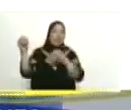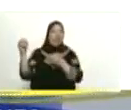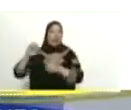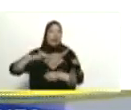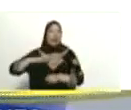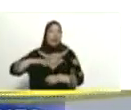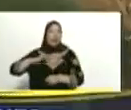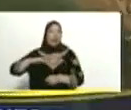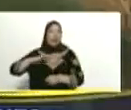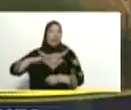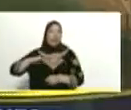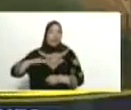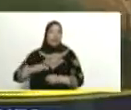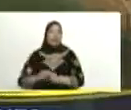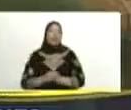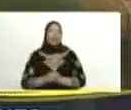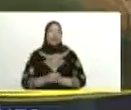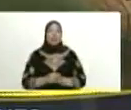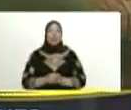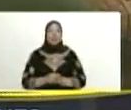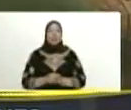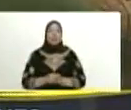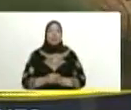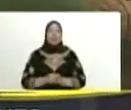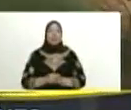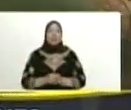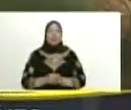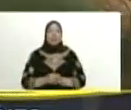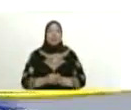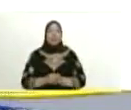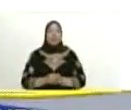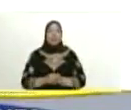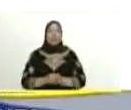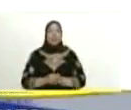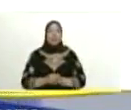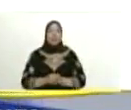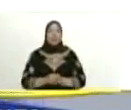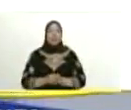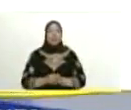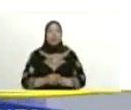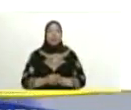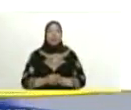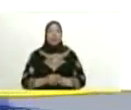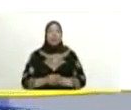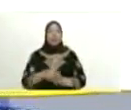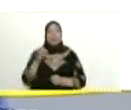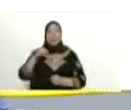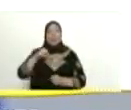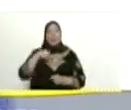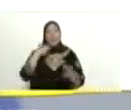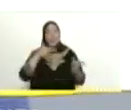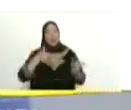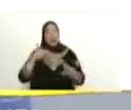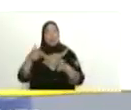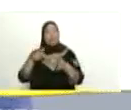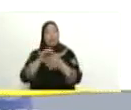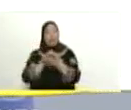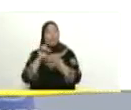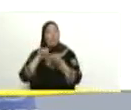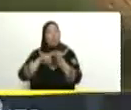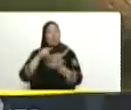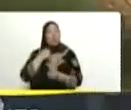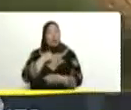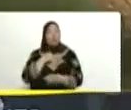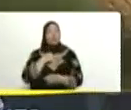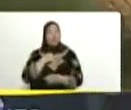Era Cilia con su 38 aquí terciado. Y llegaba al sitio del operativo, ping, ping, ping, Cilita.